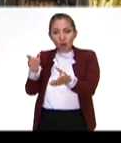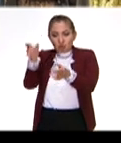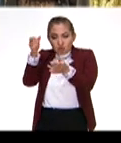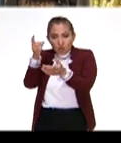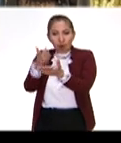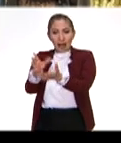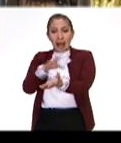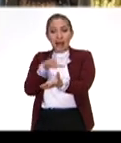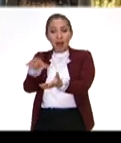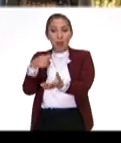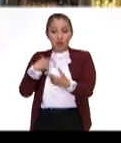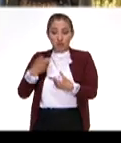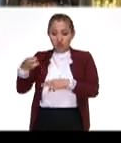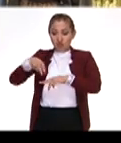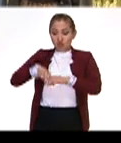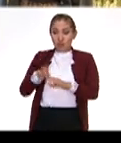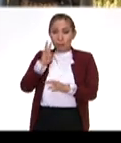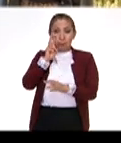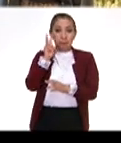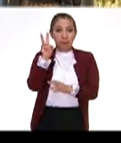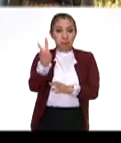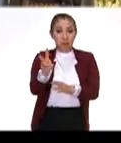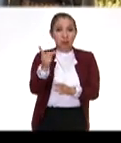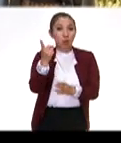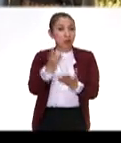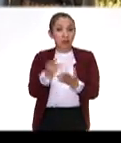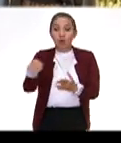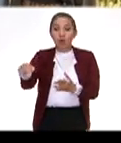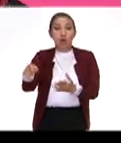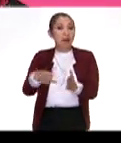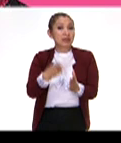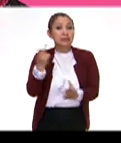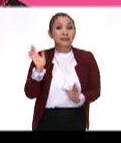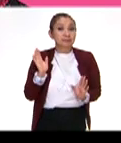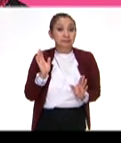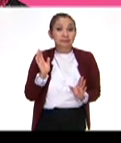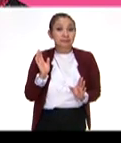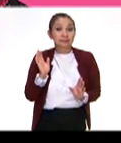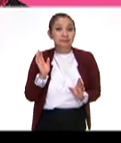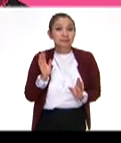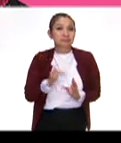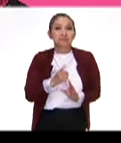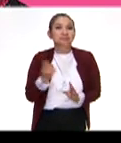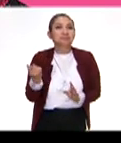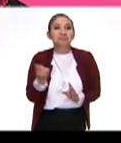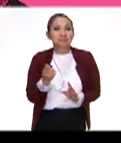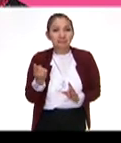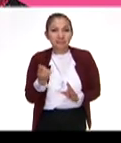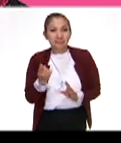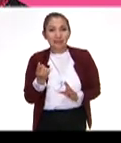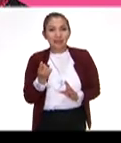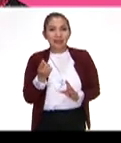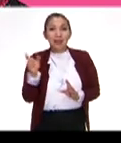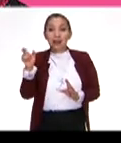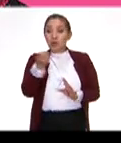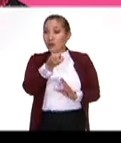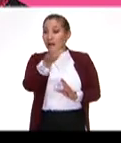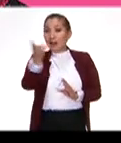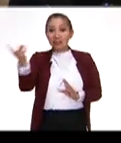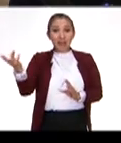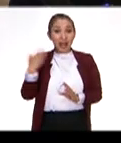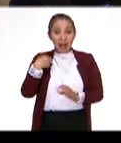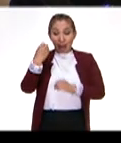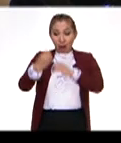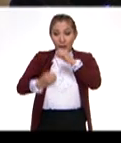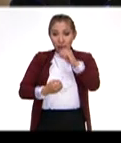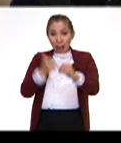intacta, que como espectador solo vivirás una sola vez, porque cualquiera de las funciones,